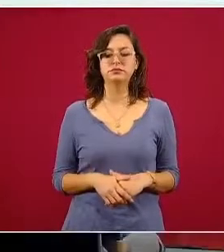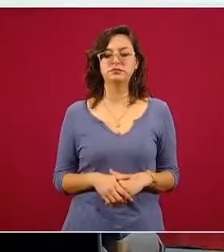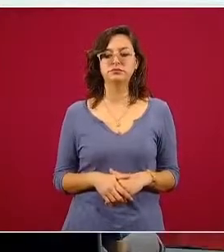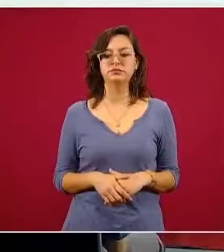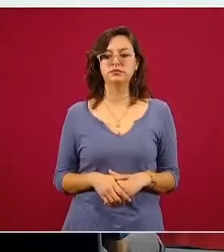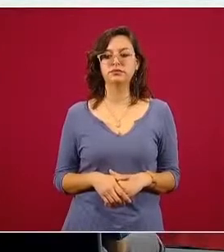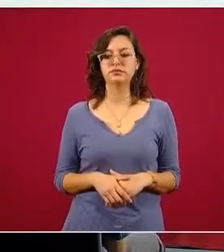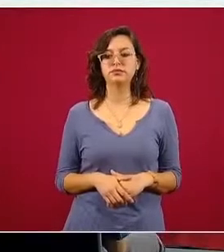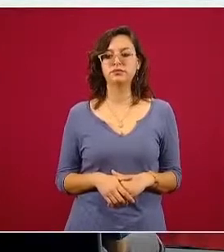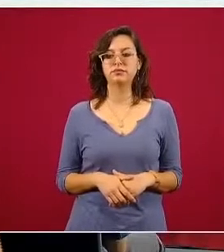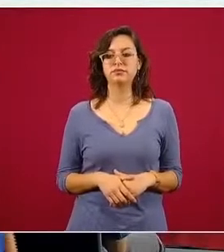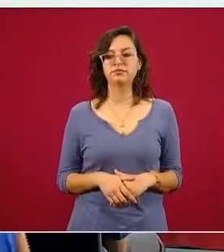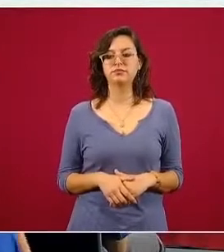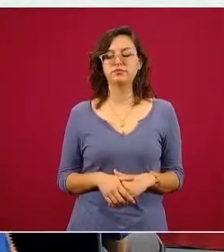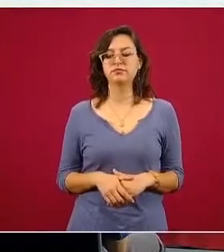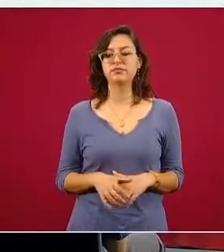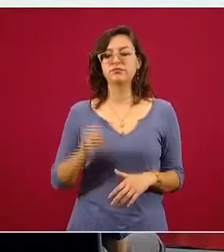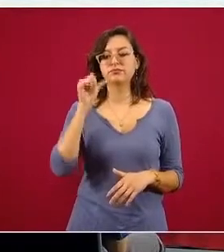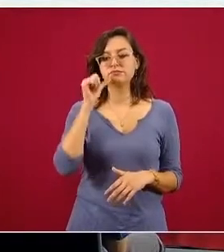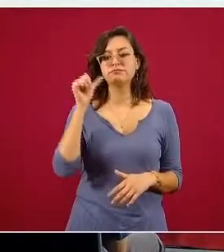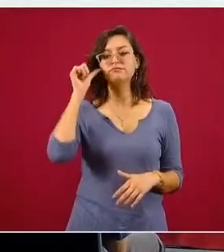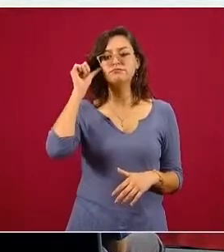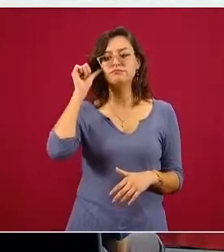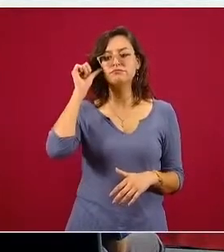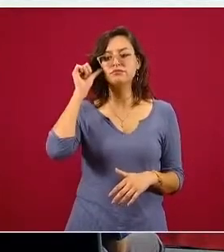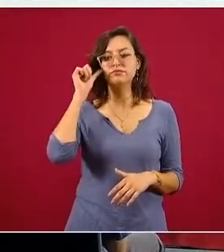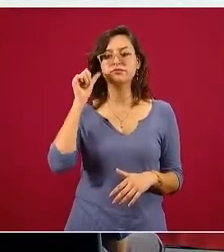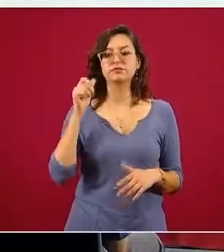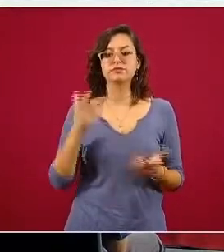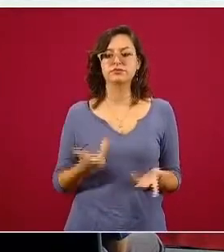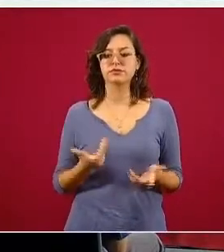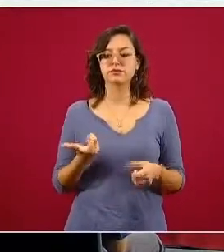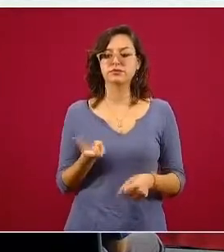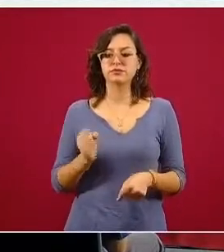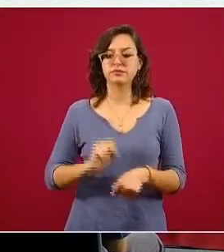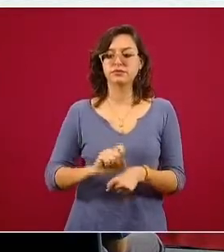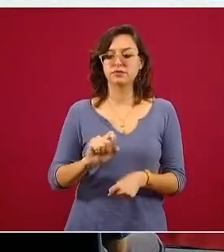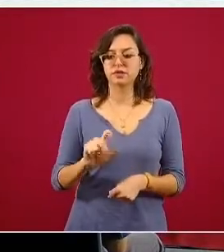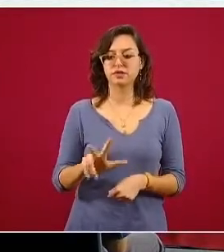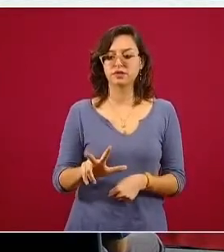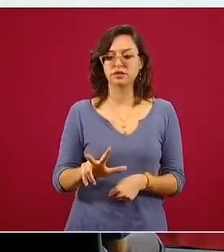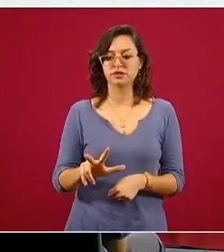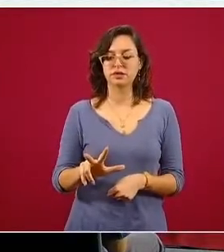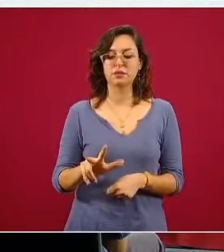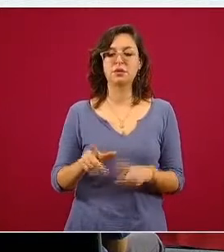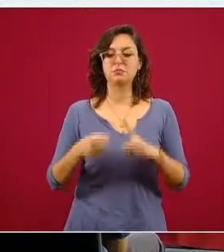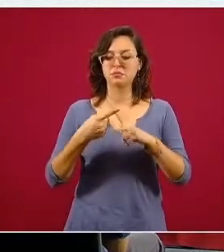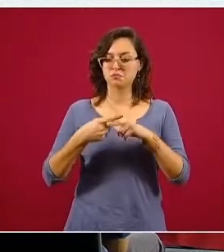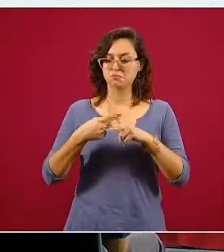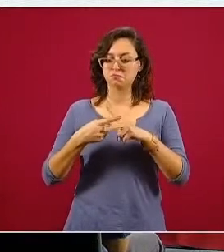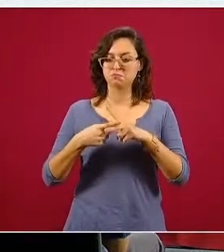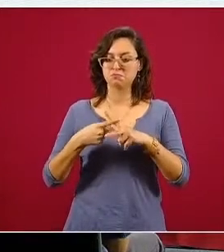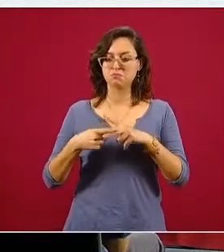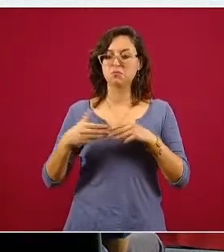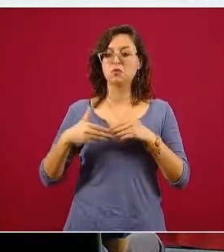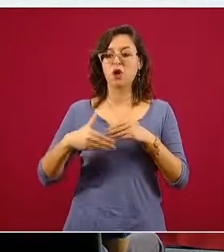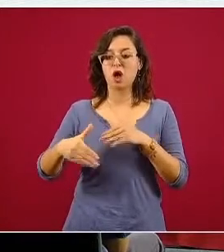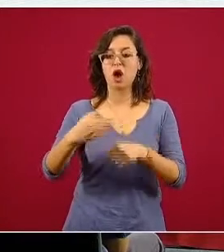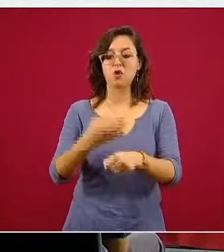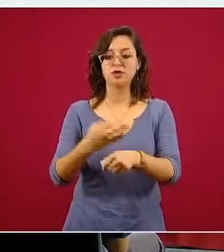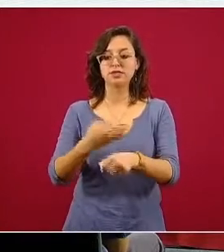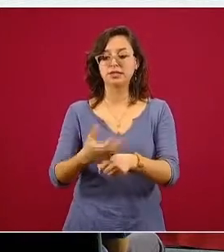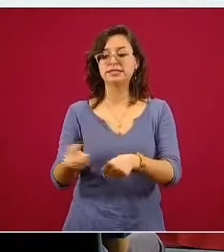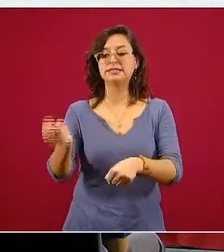Ya a partir del día de ayer, como comentábamos, incluimos ya la semana 28, estamos empezando a transitar por la semana